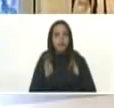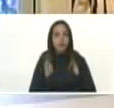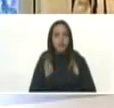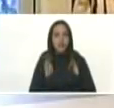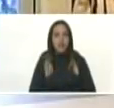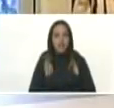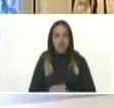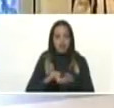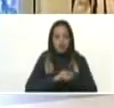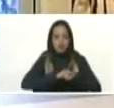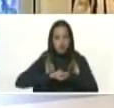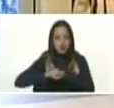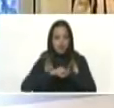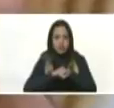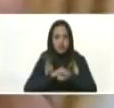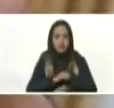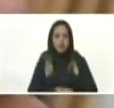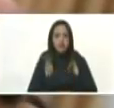Trujillo,